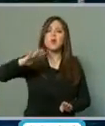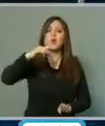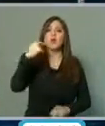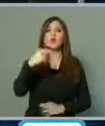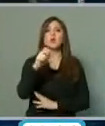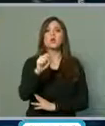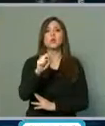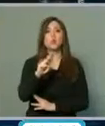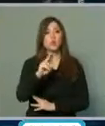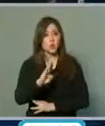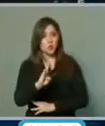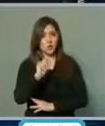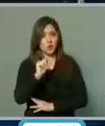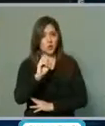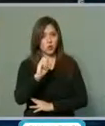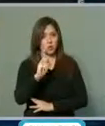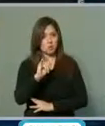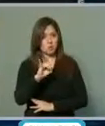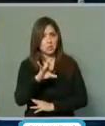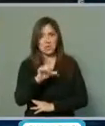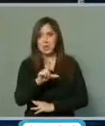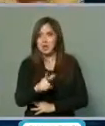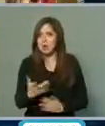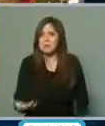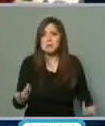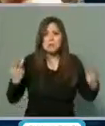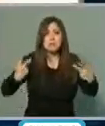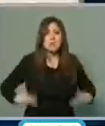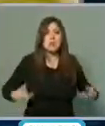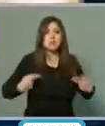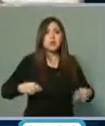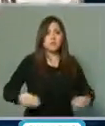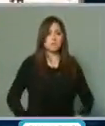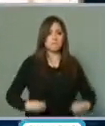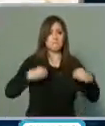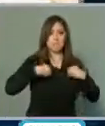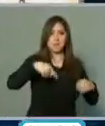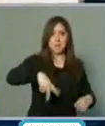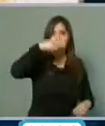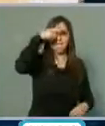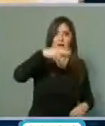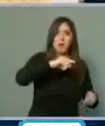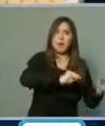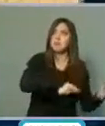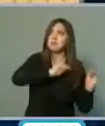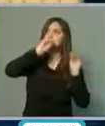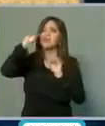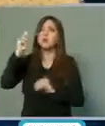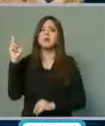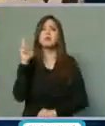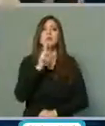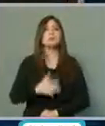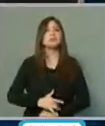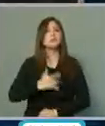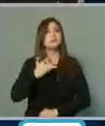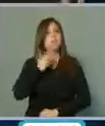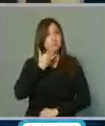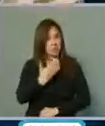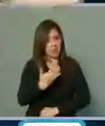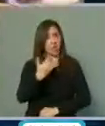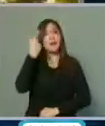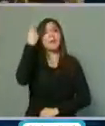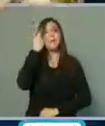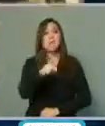subtropical. Entonces, muy agradable para nuestros mexicanos, ¿no? Sé que visitan Rusia, ¿no? Pero subiendo a